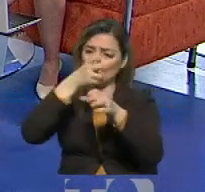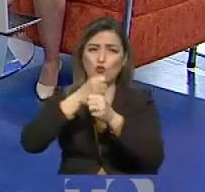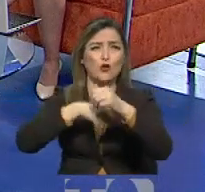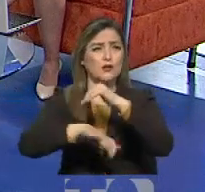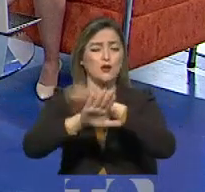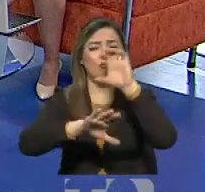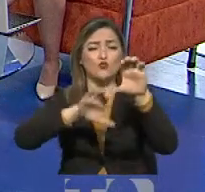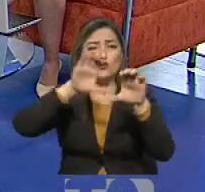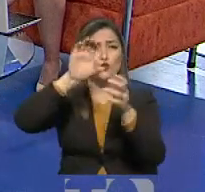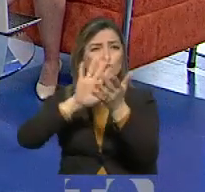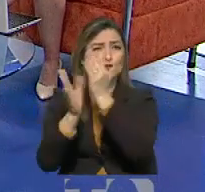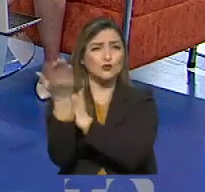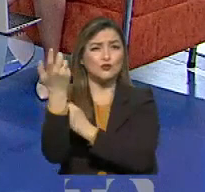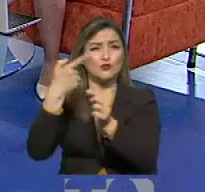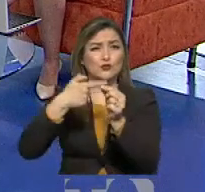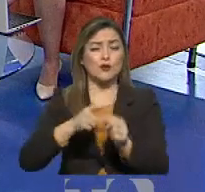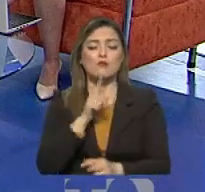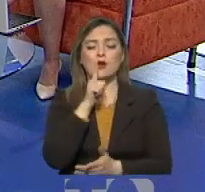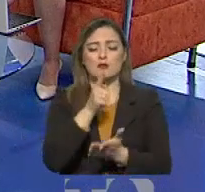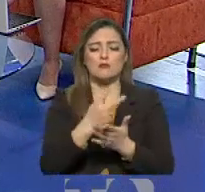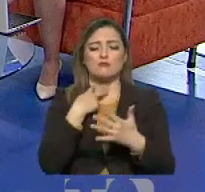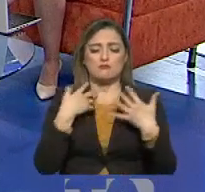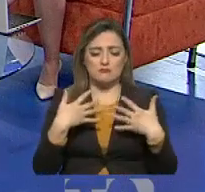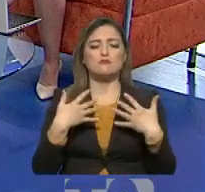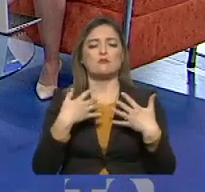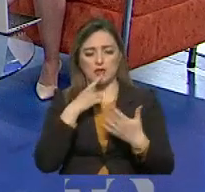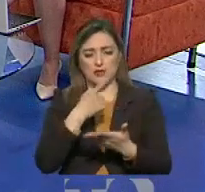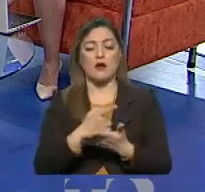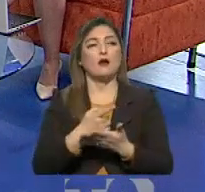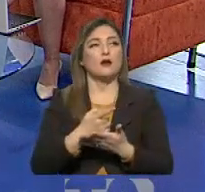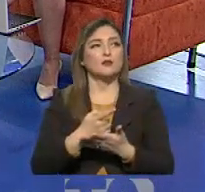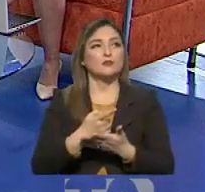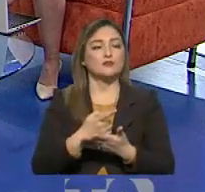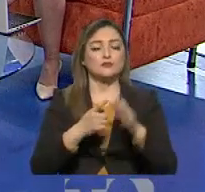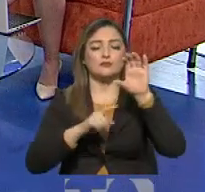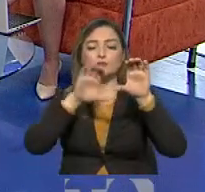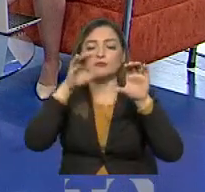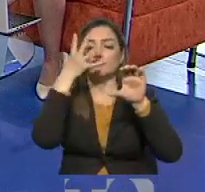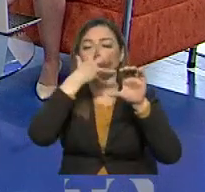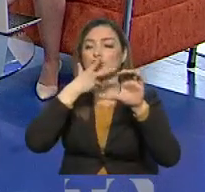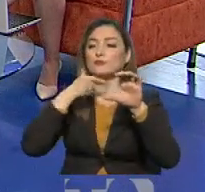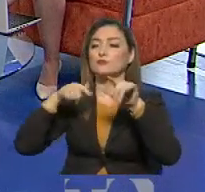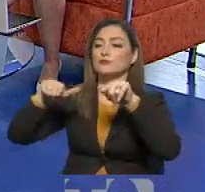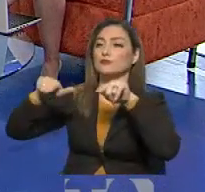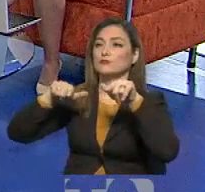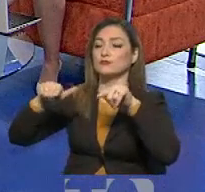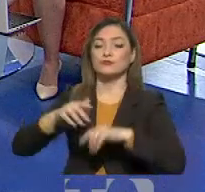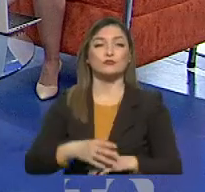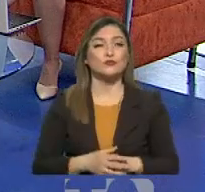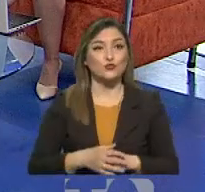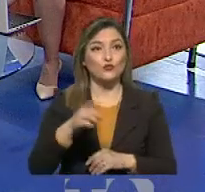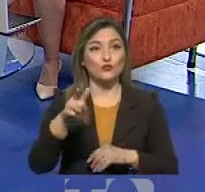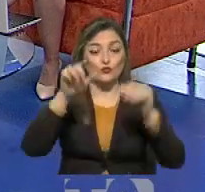desesperación, la verdad con susto de lo que estamos viviendo. Y un museo, pero realmente divino. En el lugar? Convento de